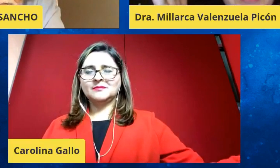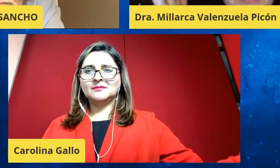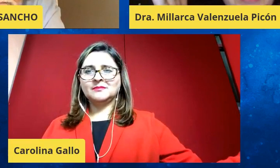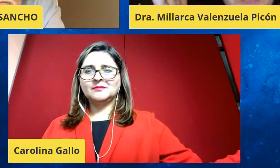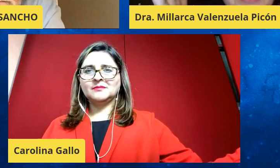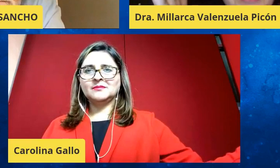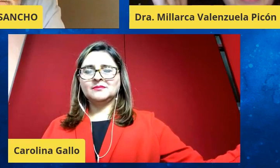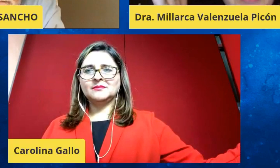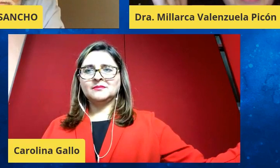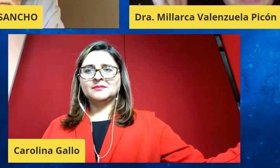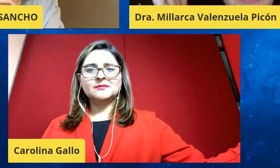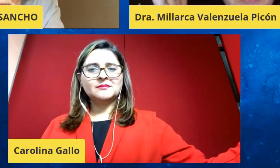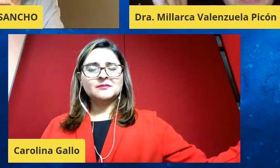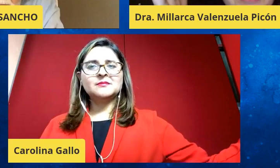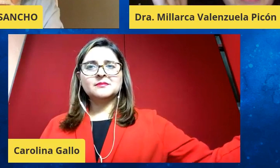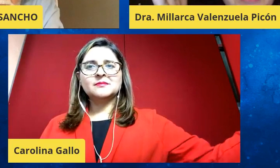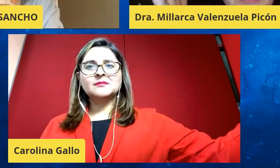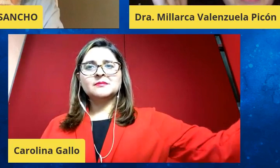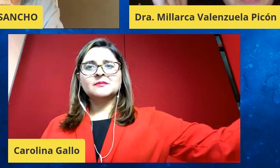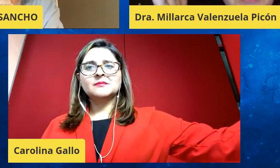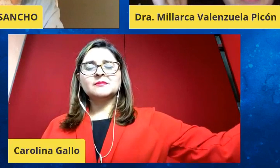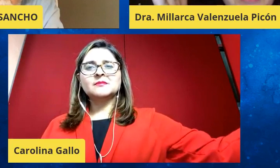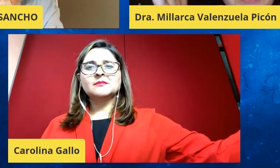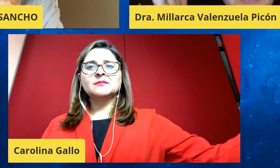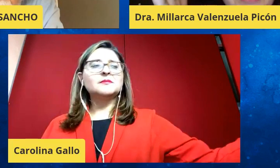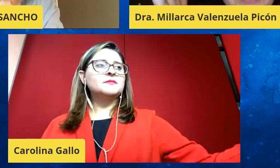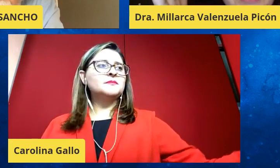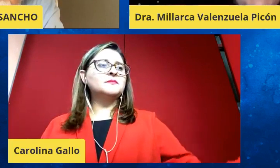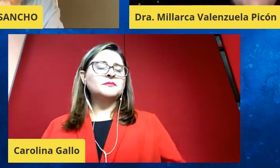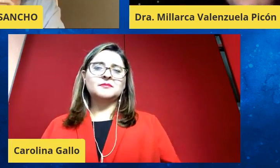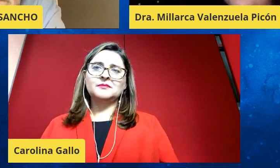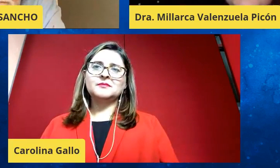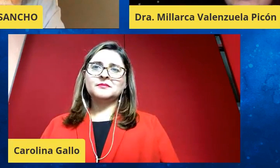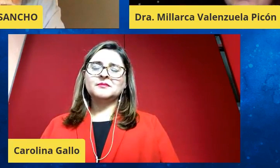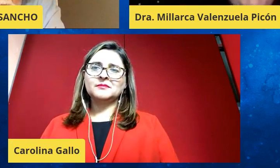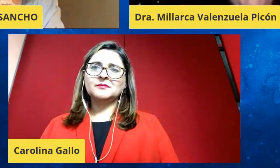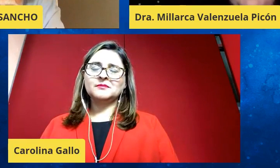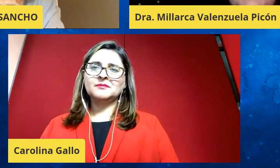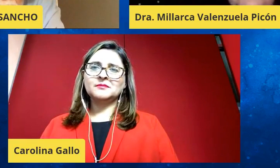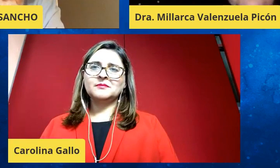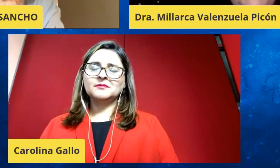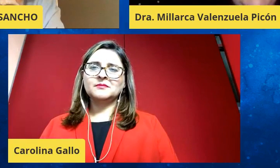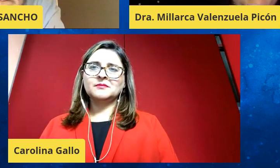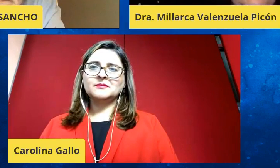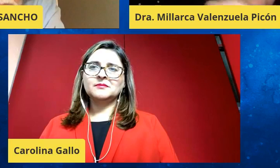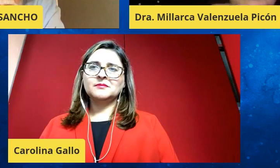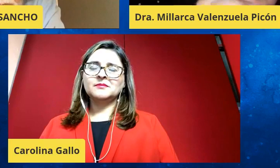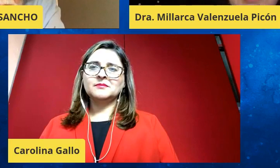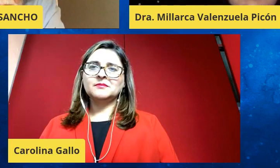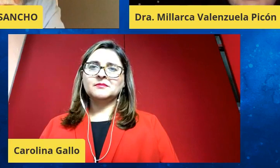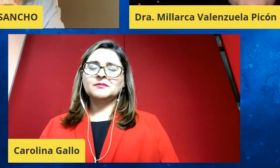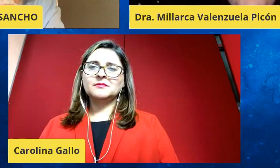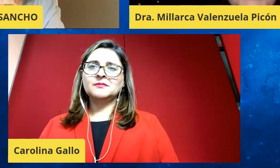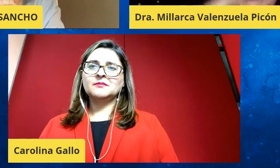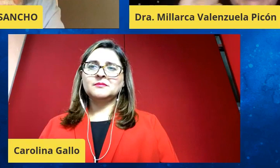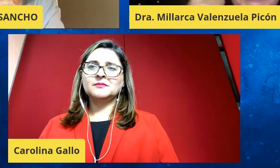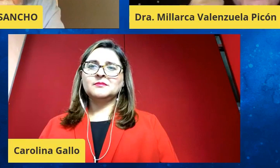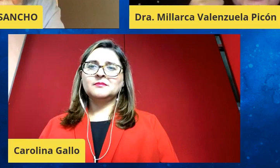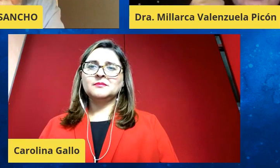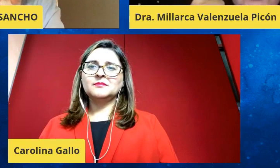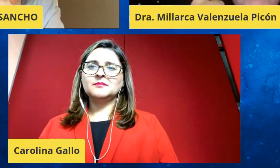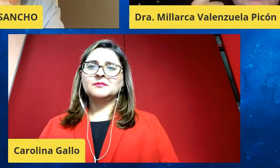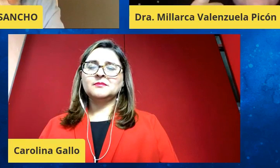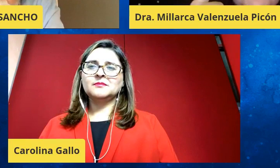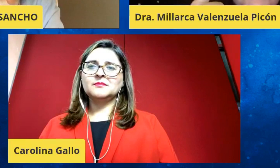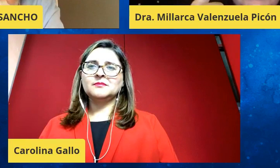roseta en los procesos de esos lugares, como hablaba el profesor, en otros sistemas planetarios, y nos da las claves, entonces, de qué nos tenemos